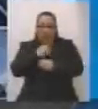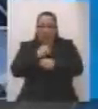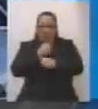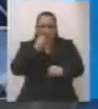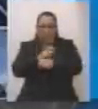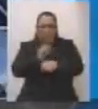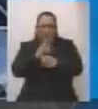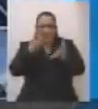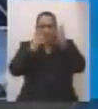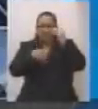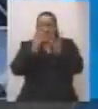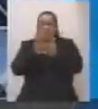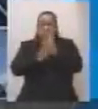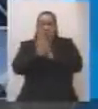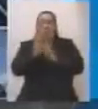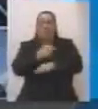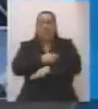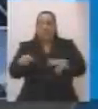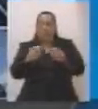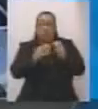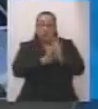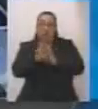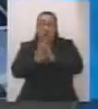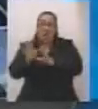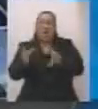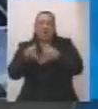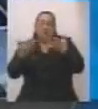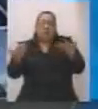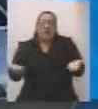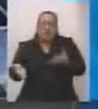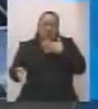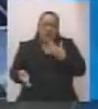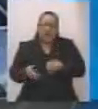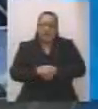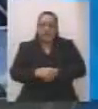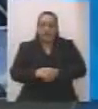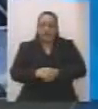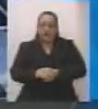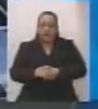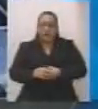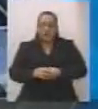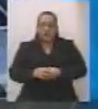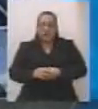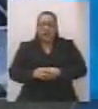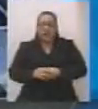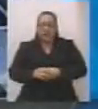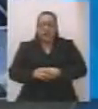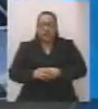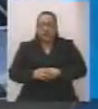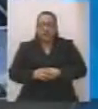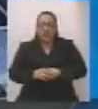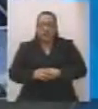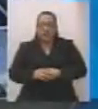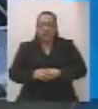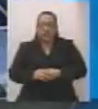de su población. El país rico, debido a que tiene una mayor proporción de población altamente capacitada, tiene